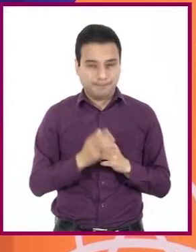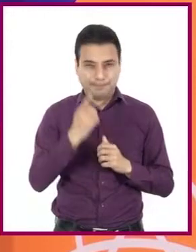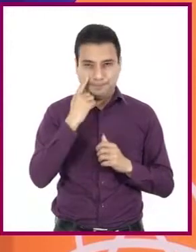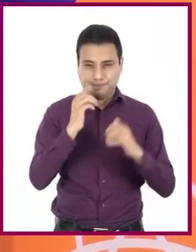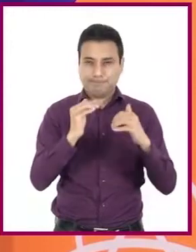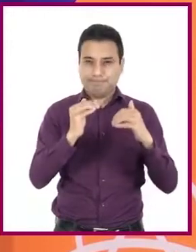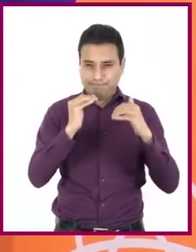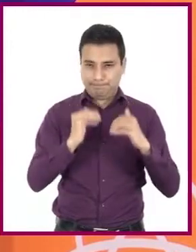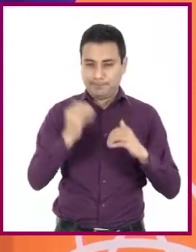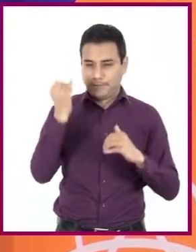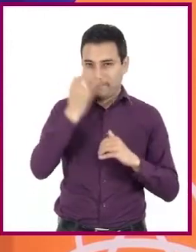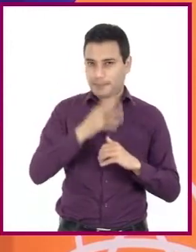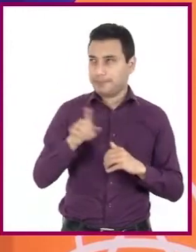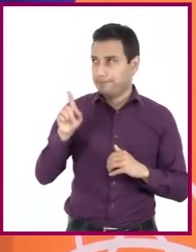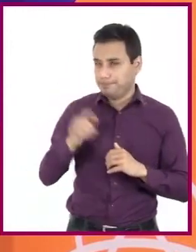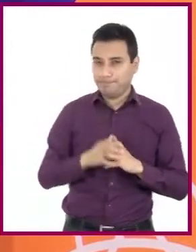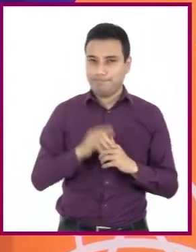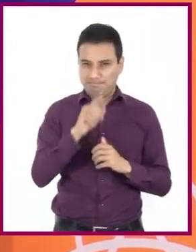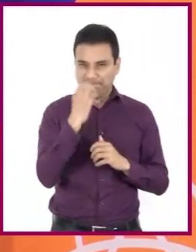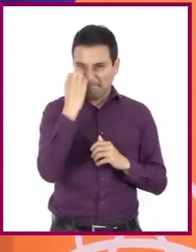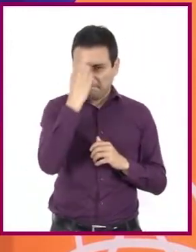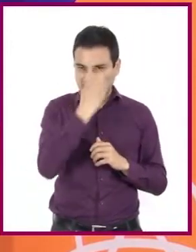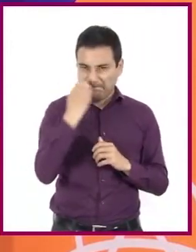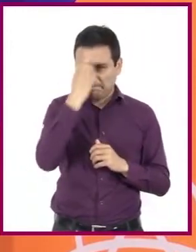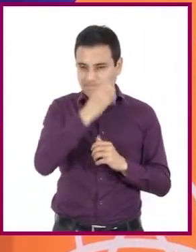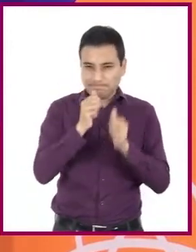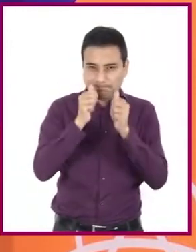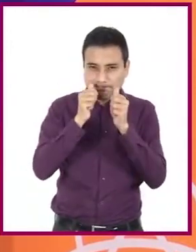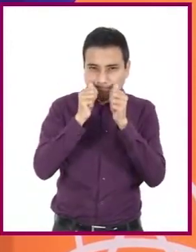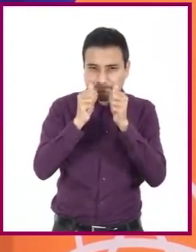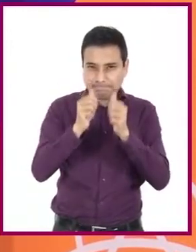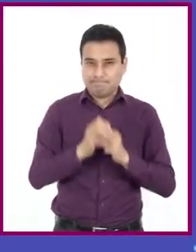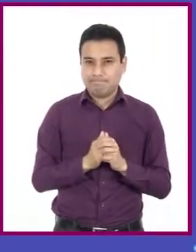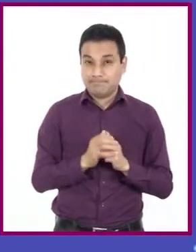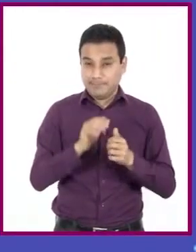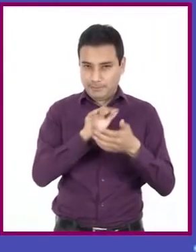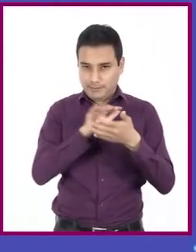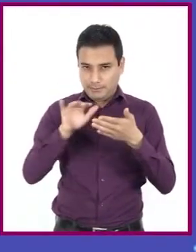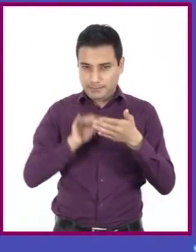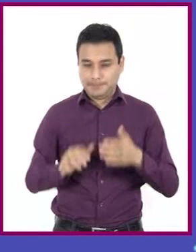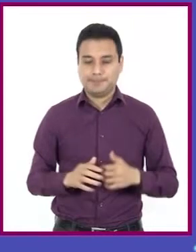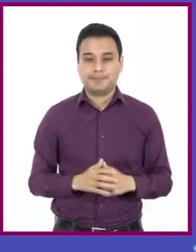siguiente imagen. Observemos con atención y realicemos la lectura.